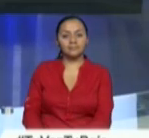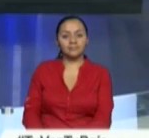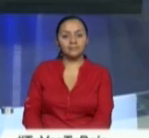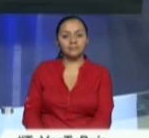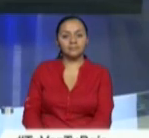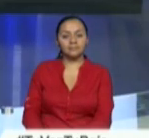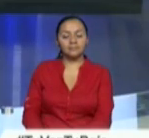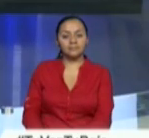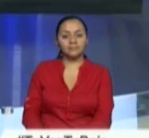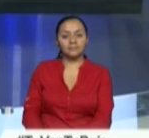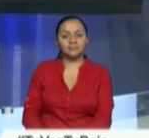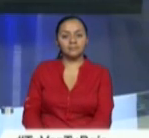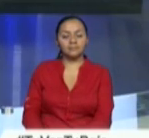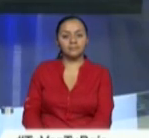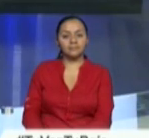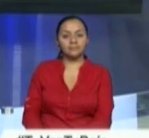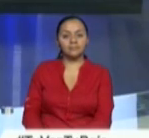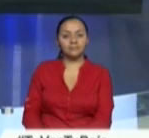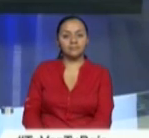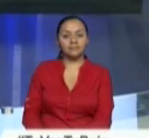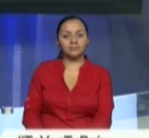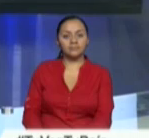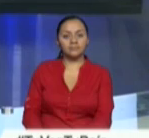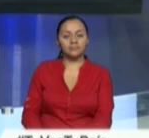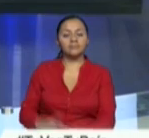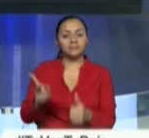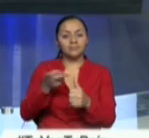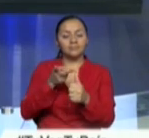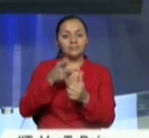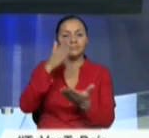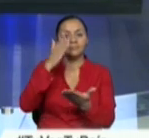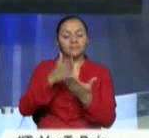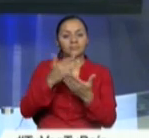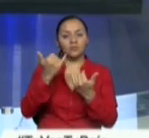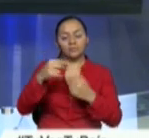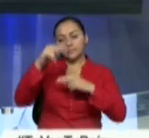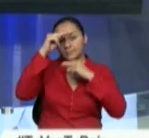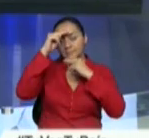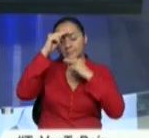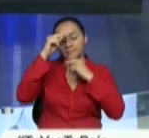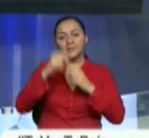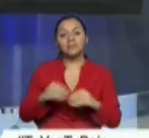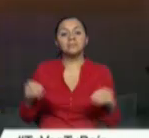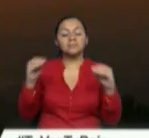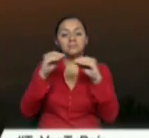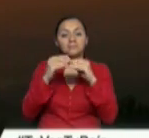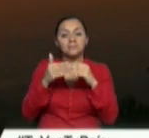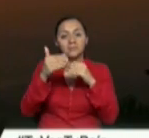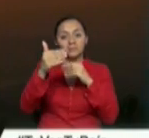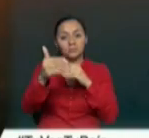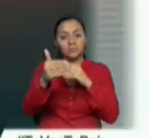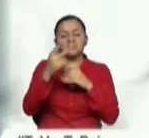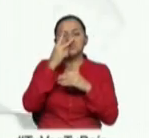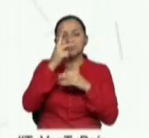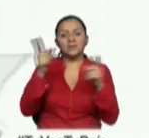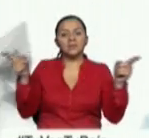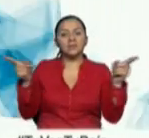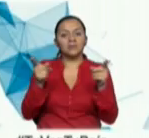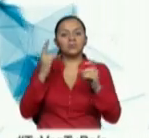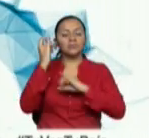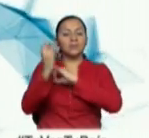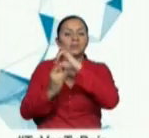y es tiempo para un segundo segundo paréntesis en este su noticiero ciudadano más adelante tendremos el resumen